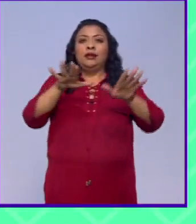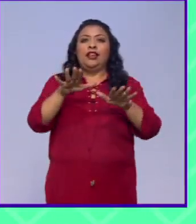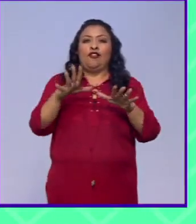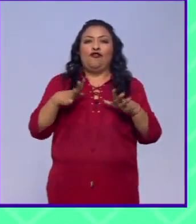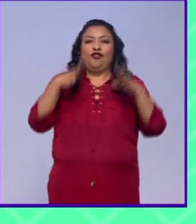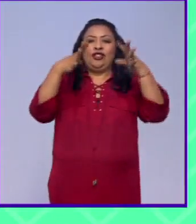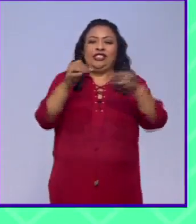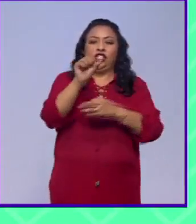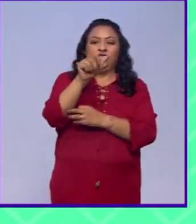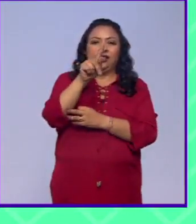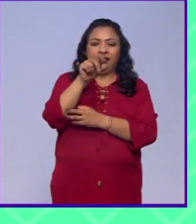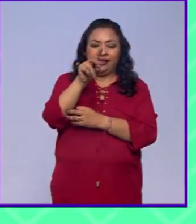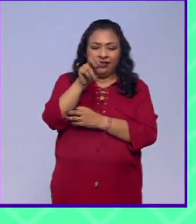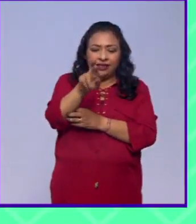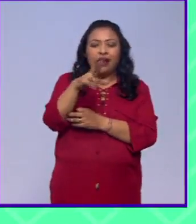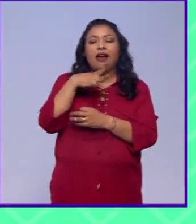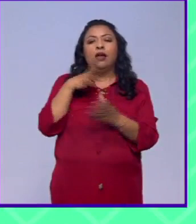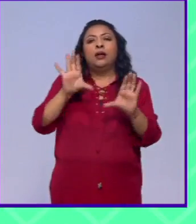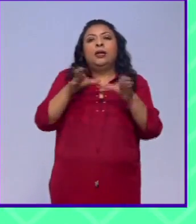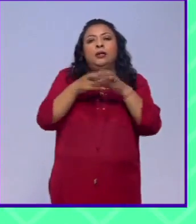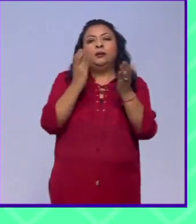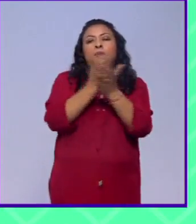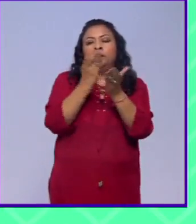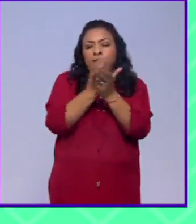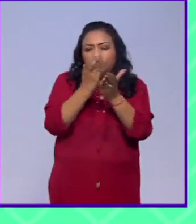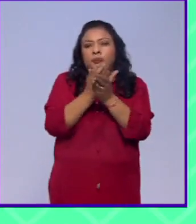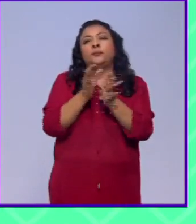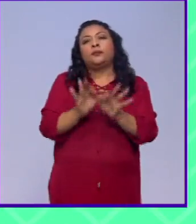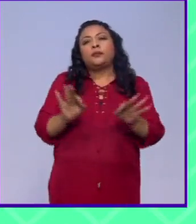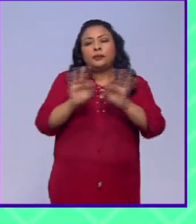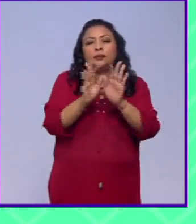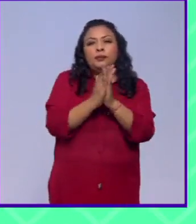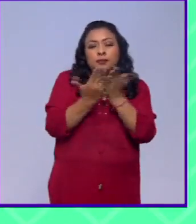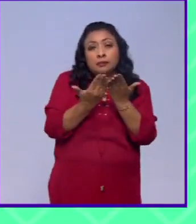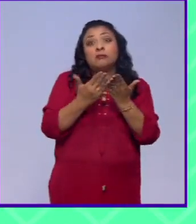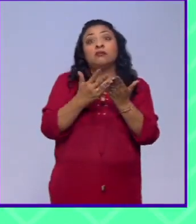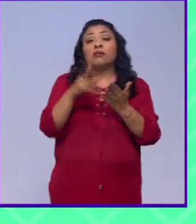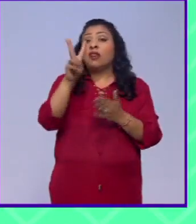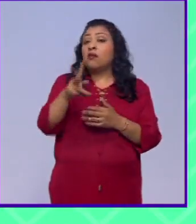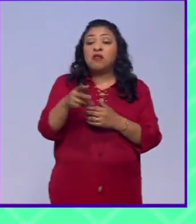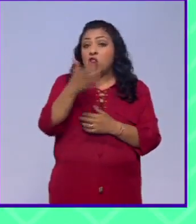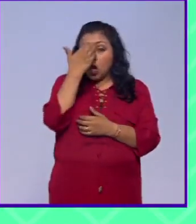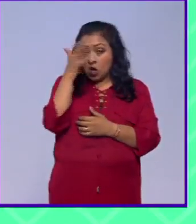Santander en su colección de cuadernos de obra fundamental, donde reúnen libros en su mayoría